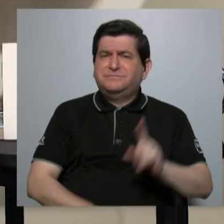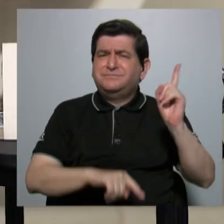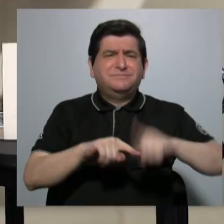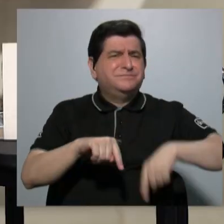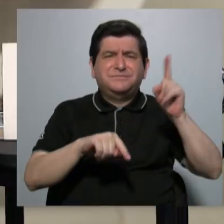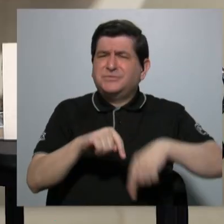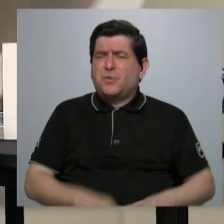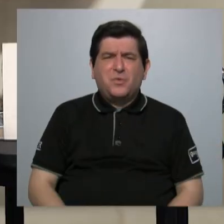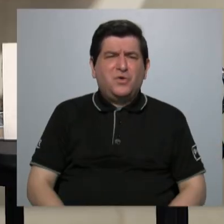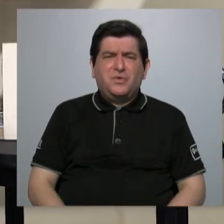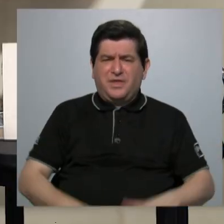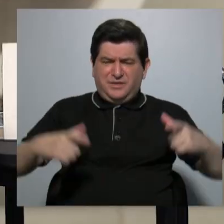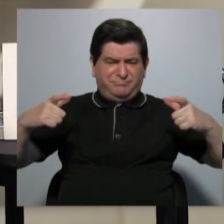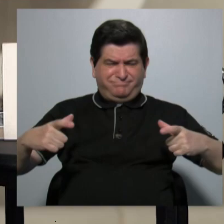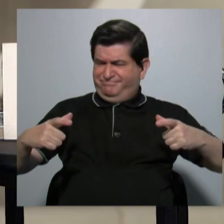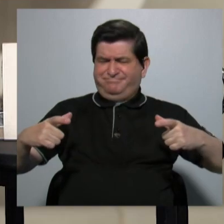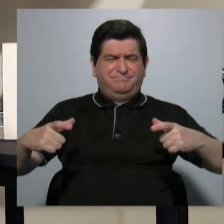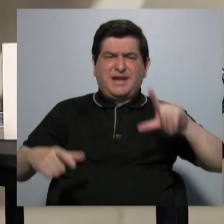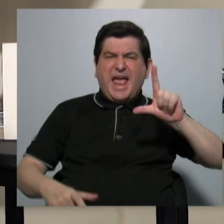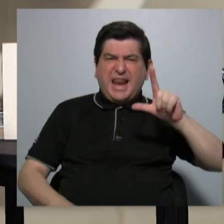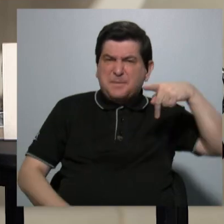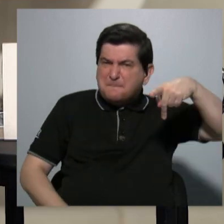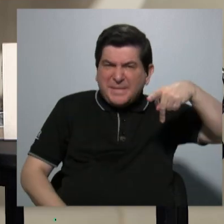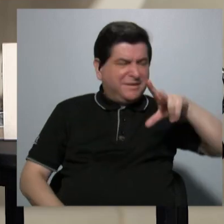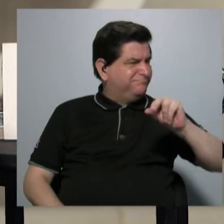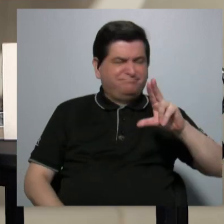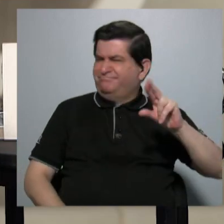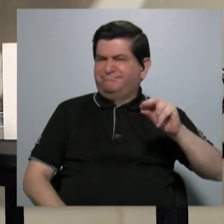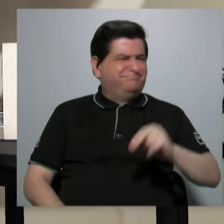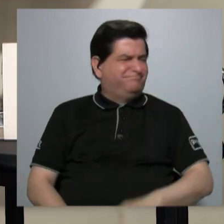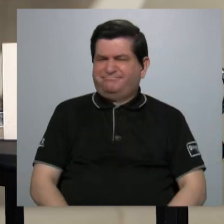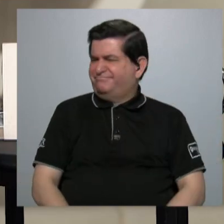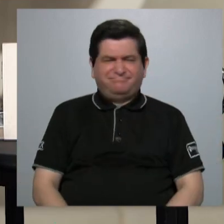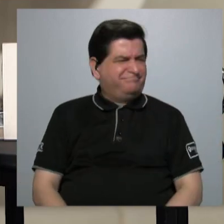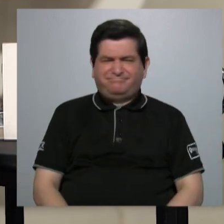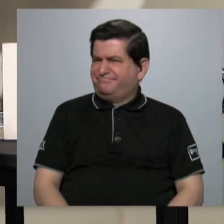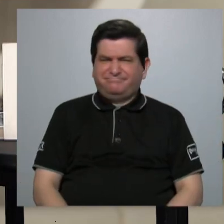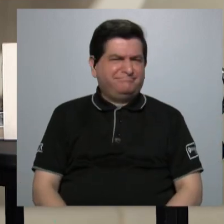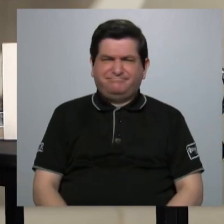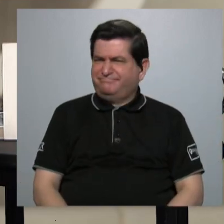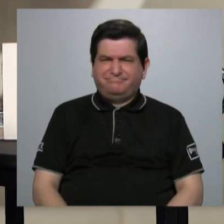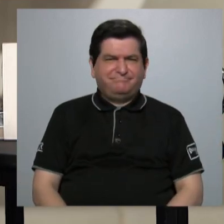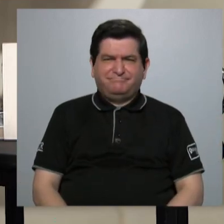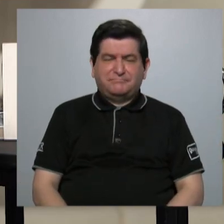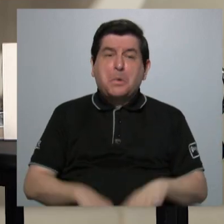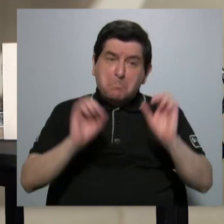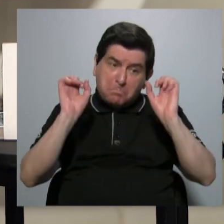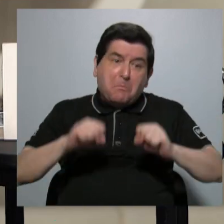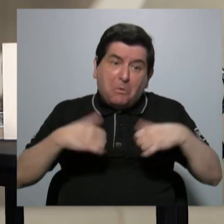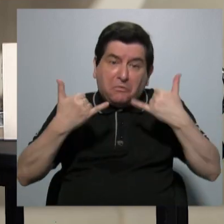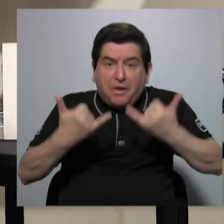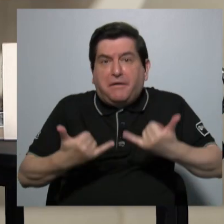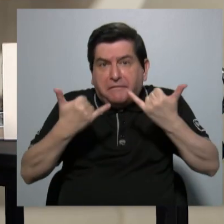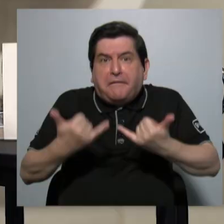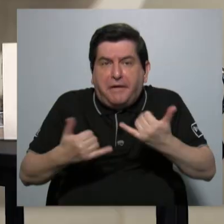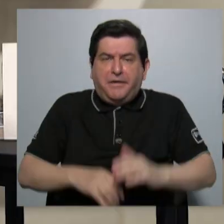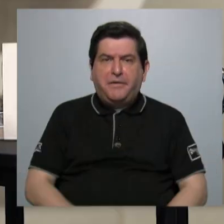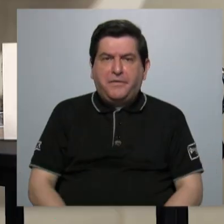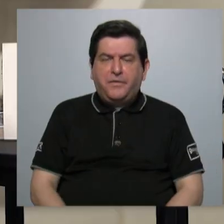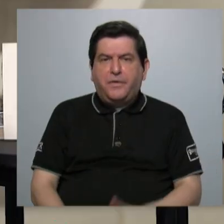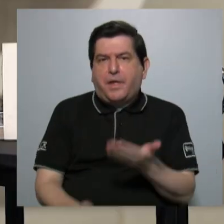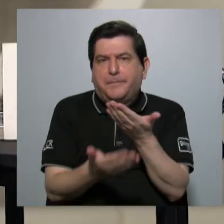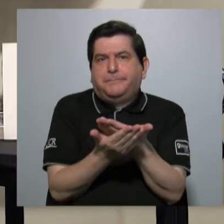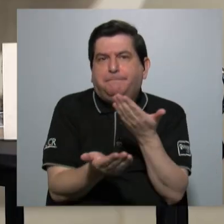estar haciendo discos long play. Sí. Ya no se puede, ¿verdad? Sí, podemos hacerlo ahora como